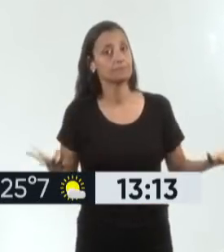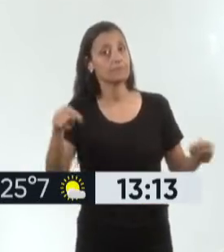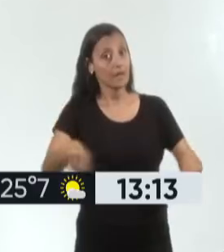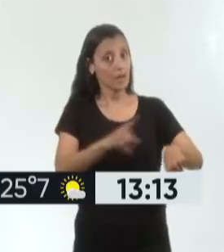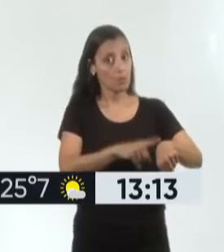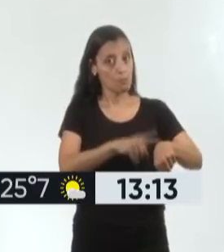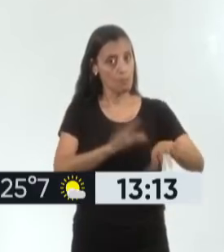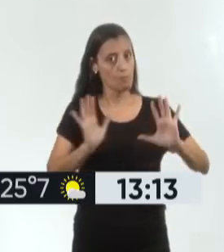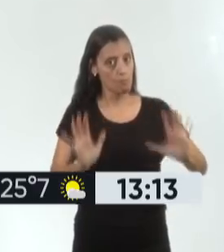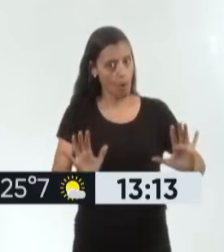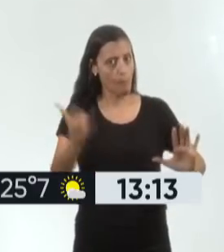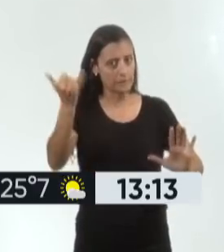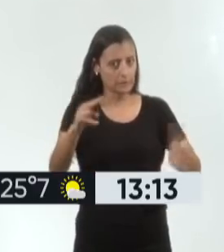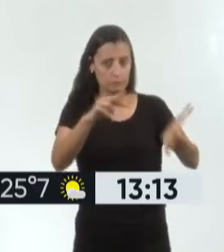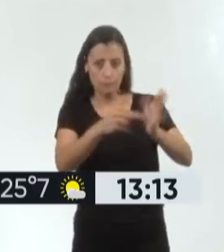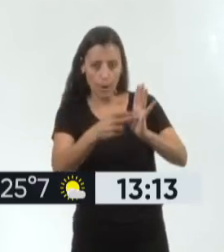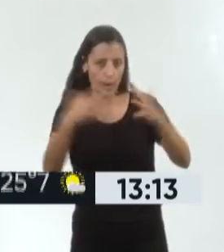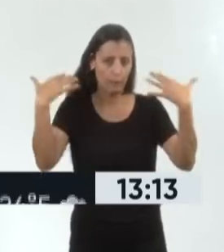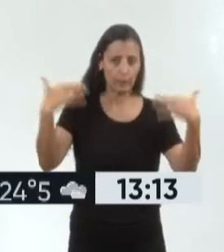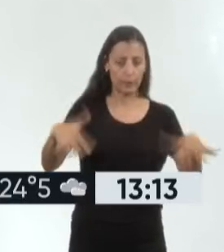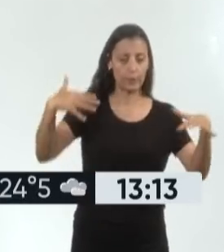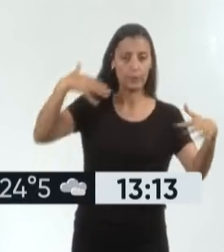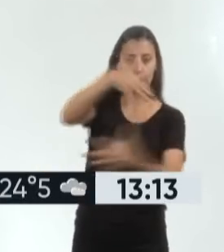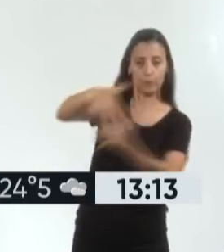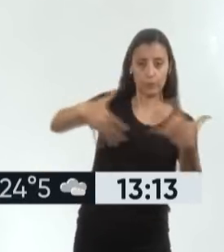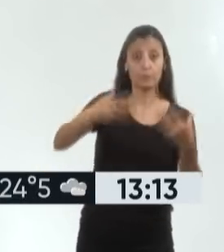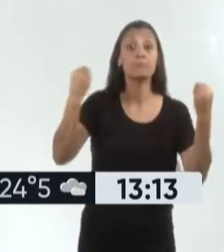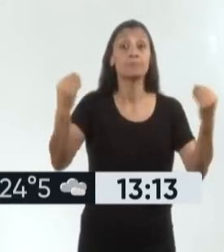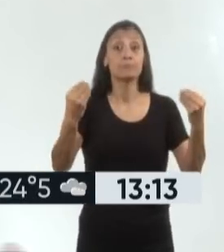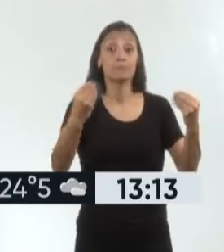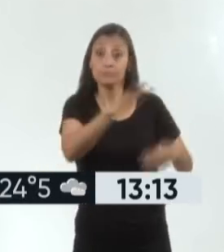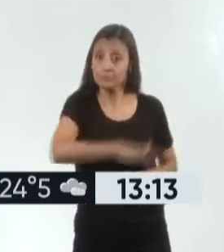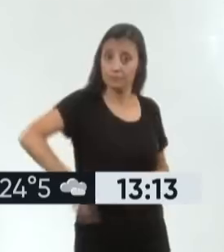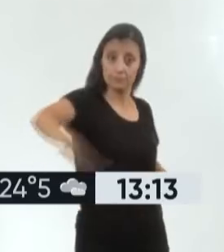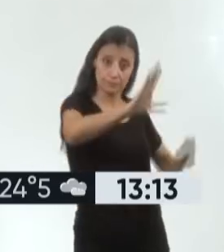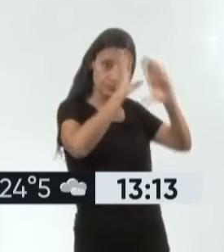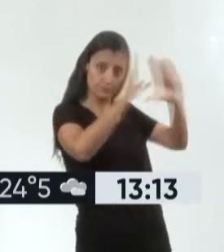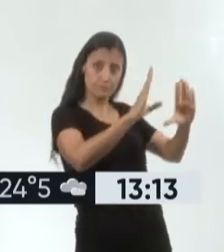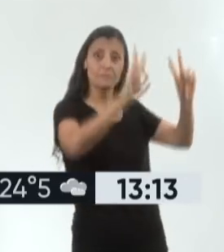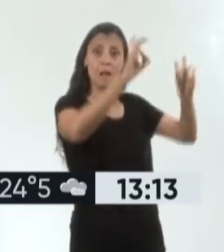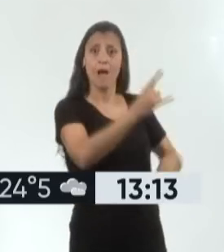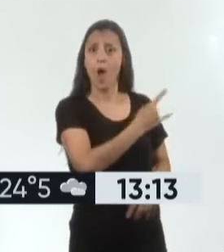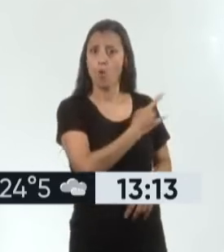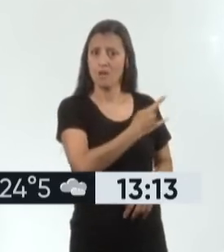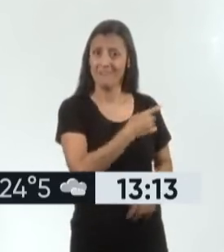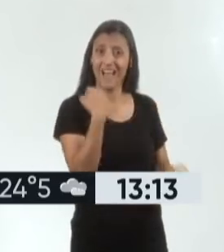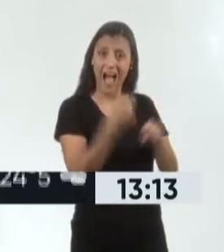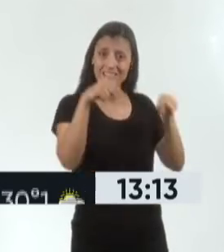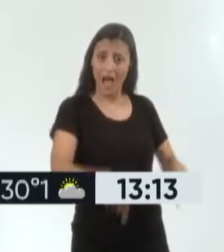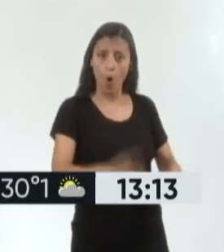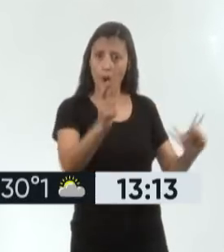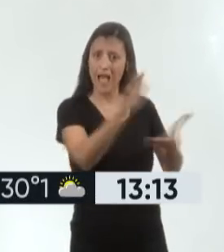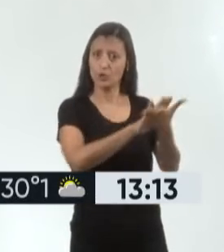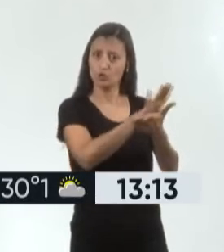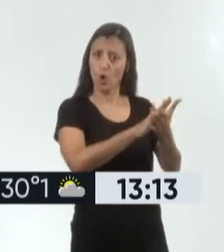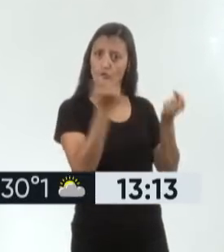estas horas, la problemática que envuelve a la comunidad universitaria no está hasta la vista una